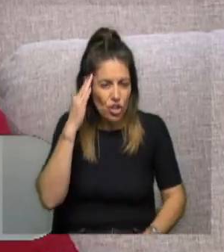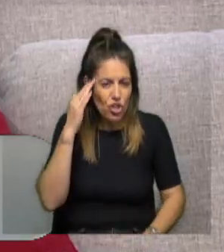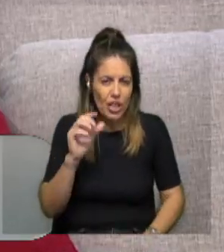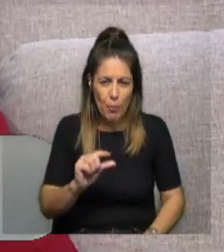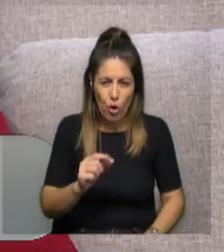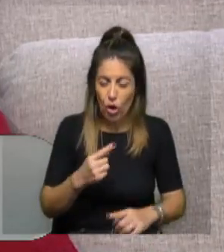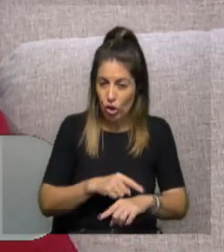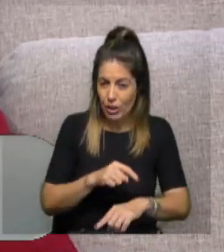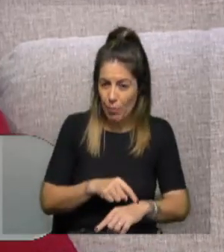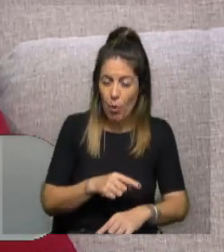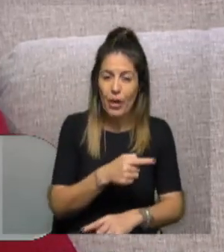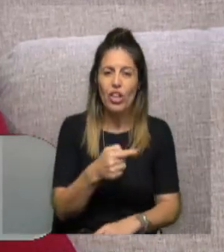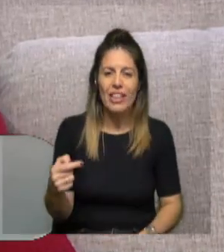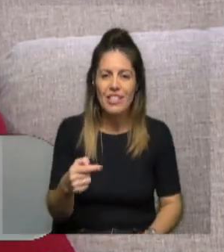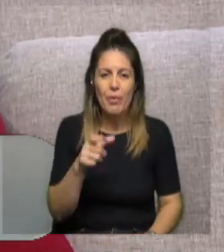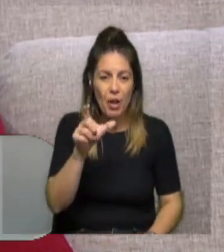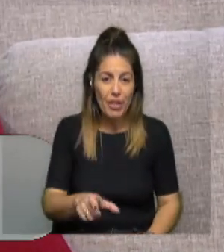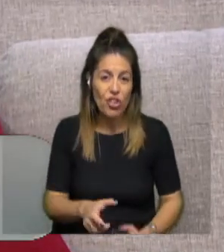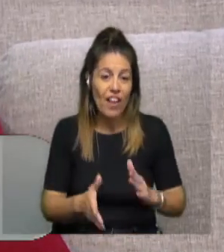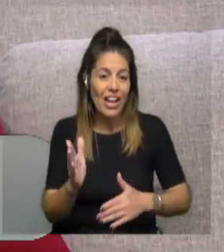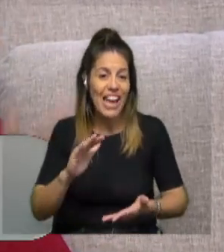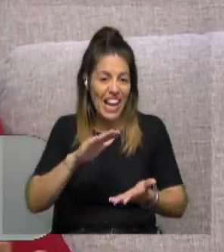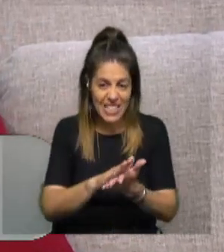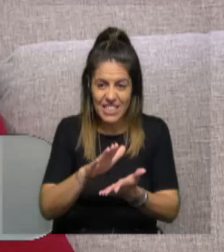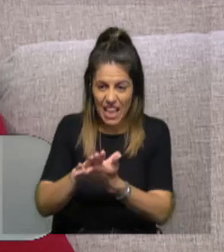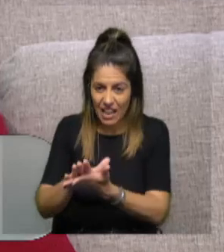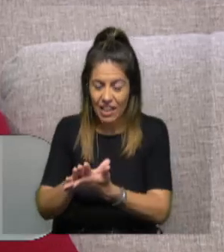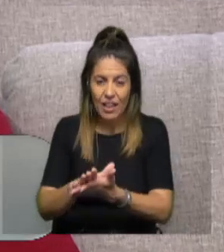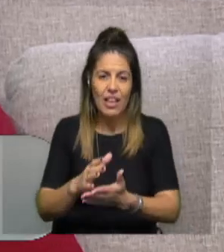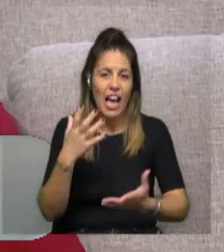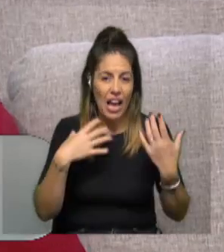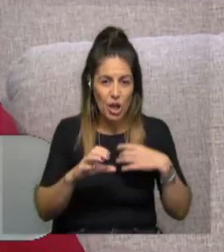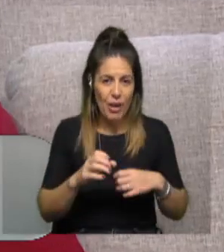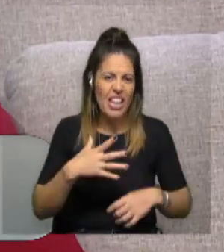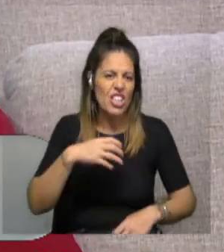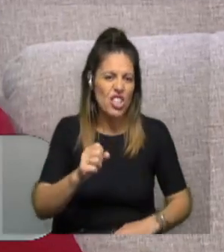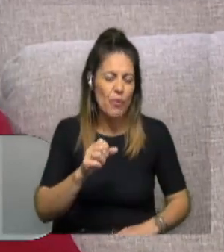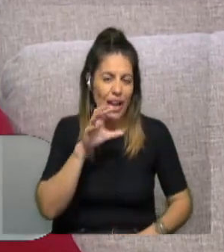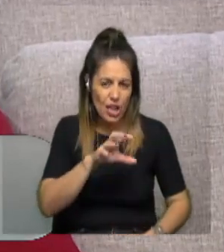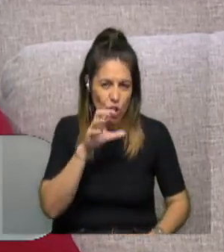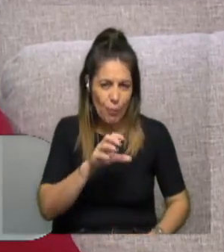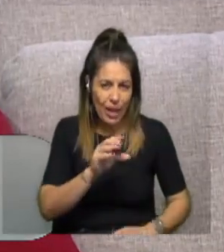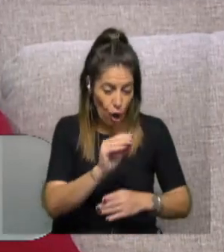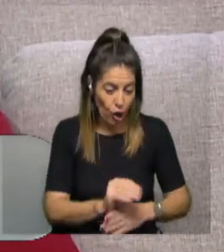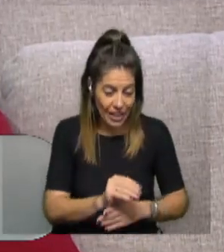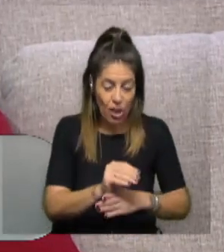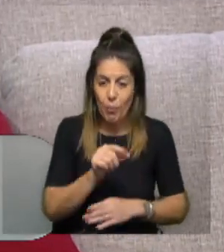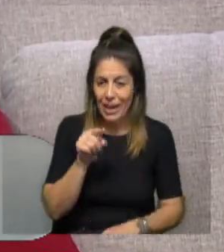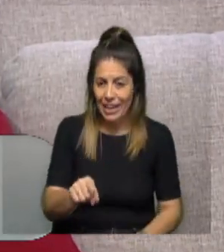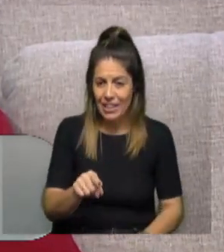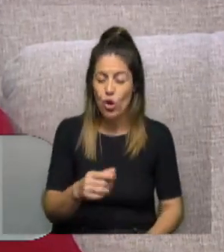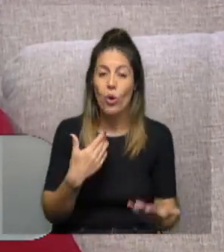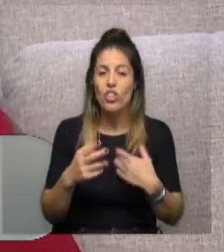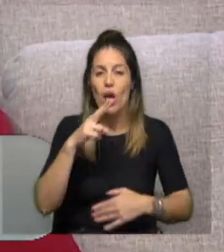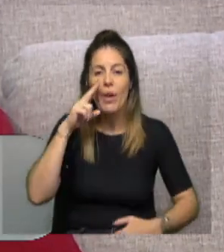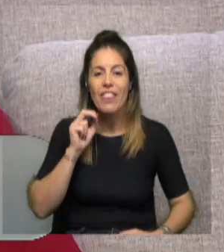Pero esta semana es una semana de que gente va a cazar, por ejemplo, y llevan esas sí. Conjuntos de perros que son criados para eso. Sí. Cuando se habla de conducta,